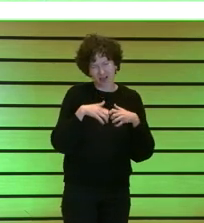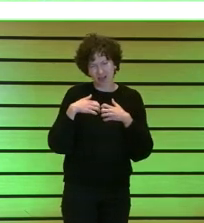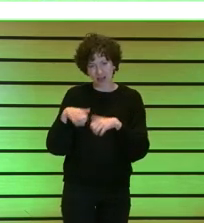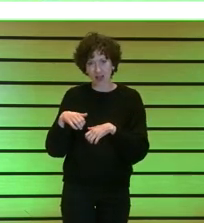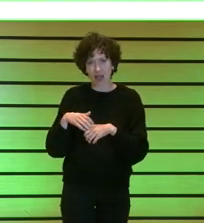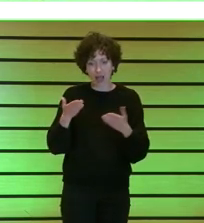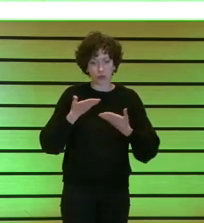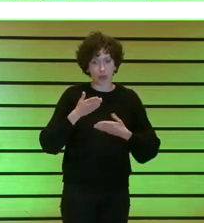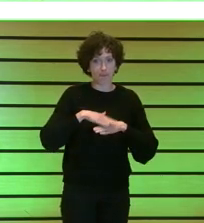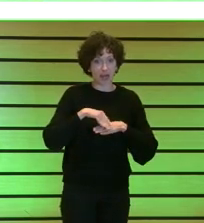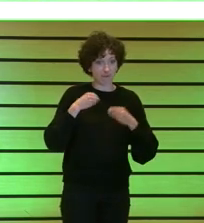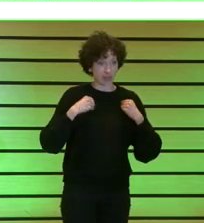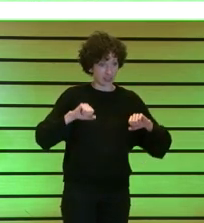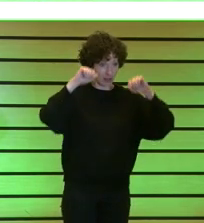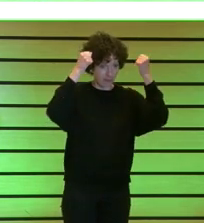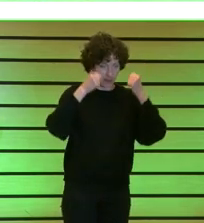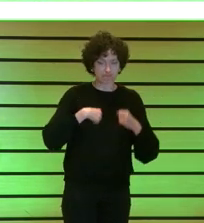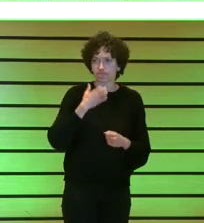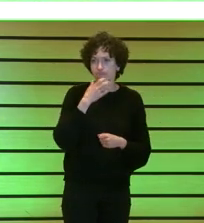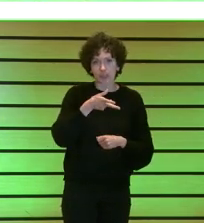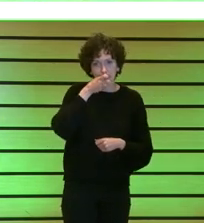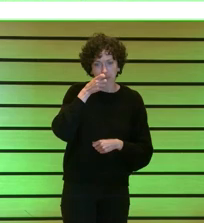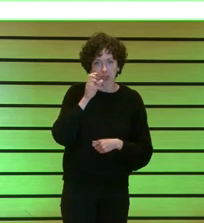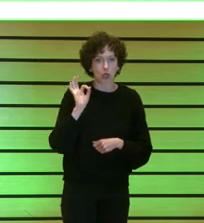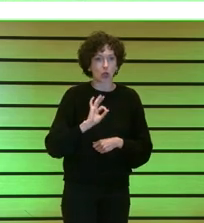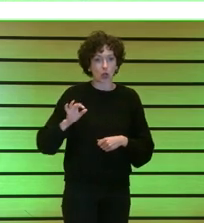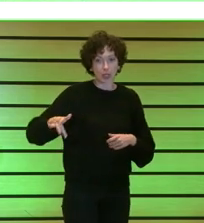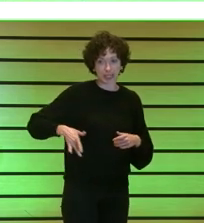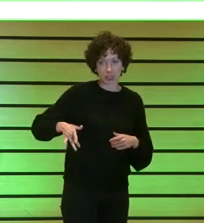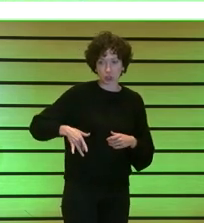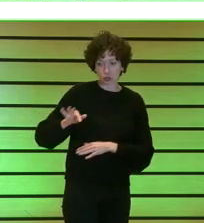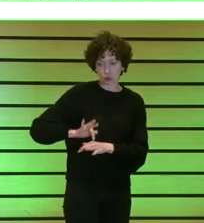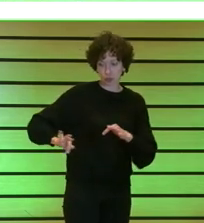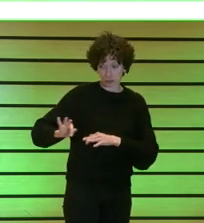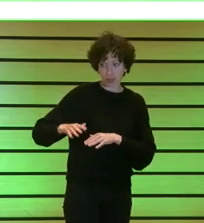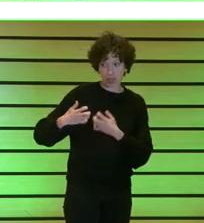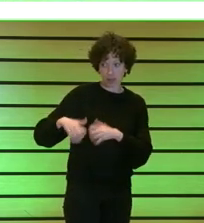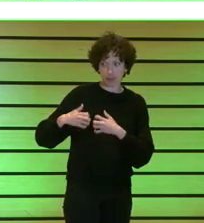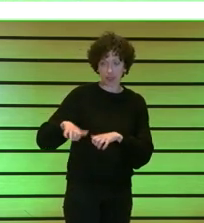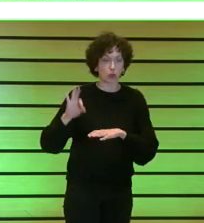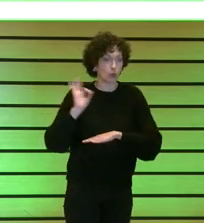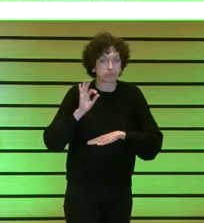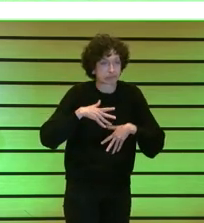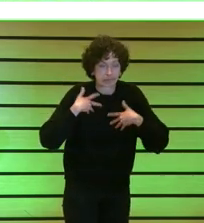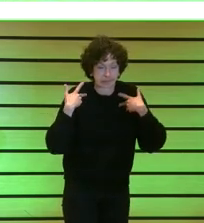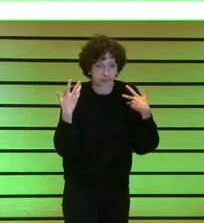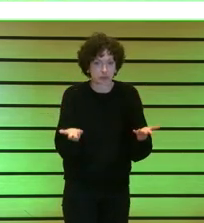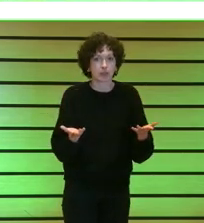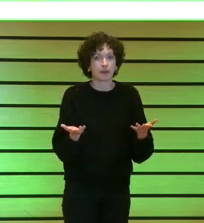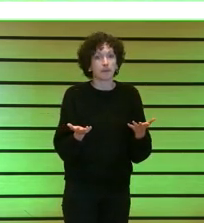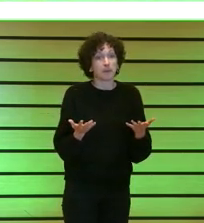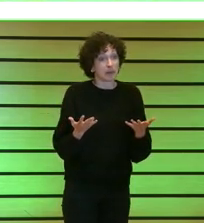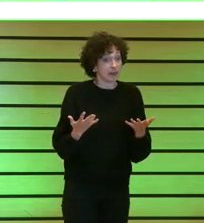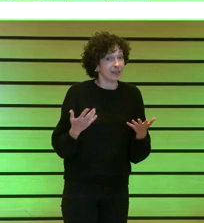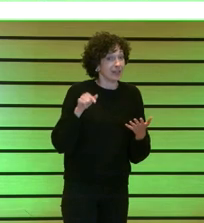hacer soporte vital respiratorio sustituir la función del riñón hacer una monitorización estrecha al gasto cardíaco todo eso